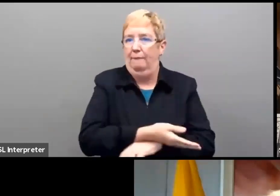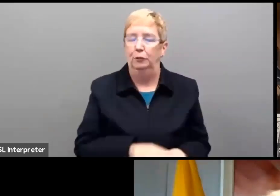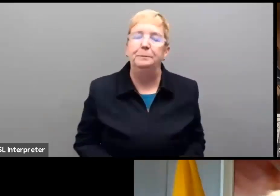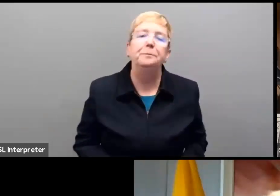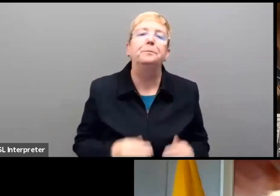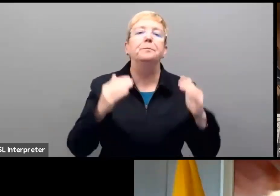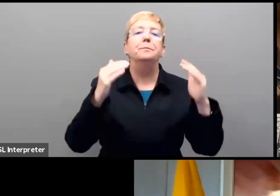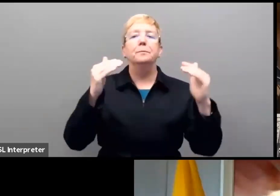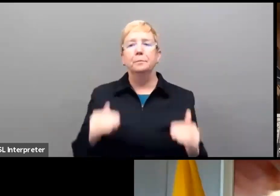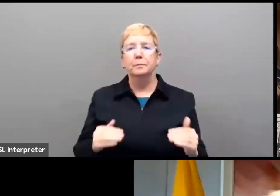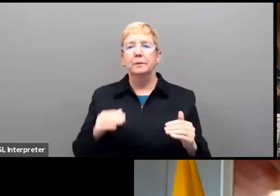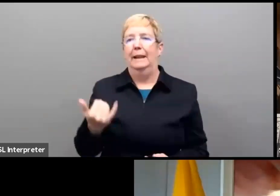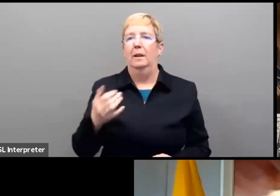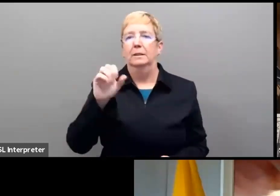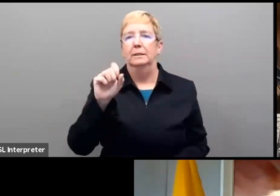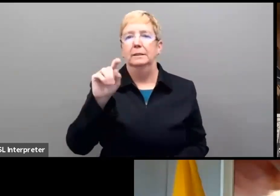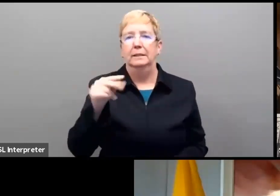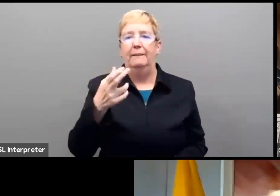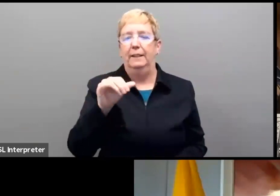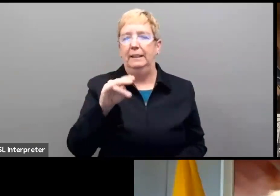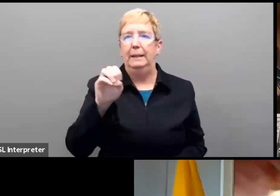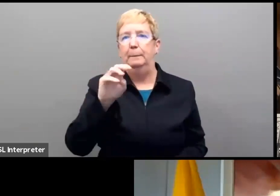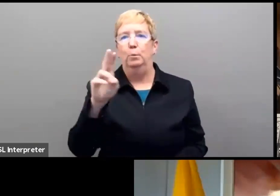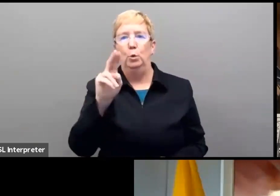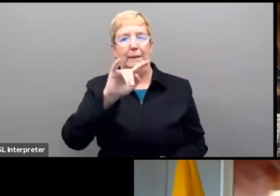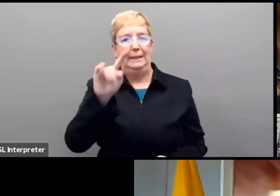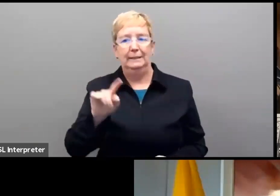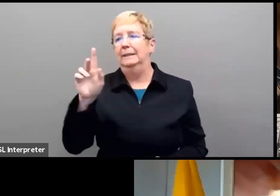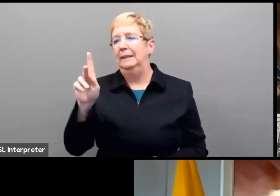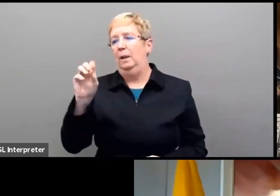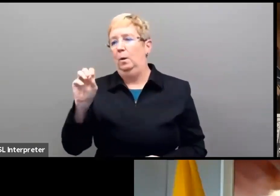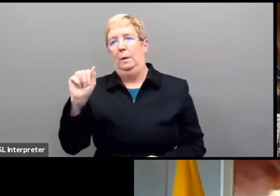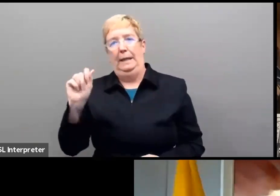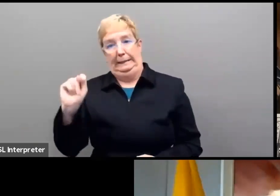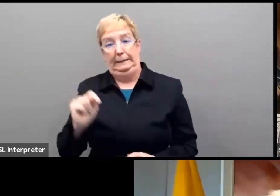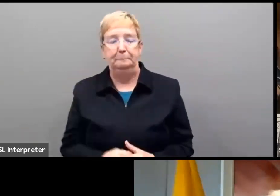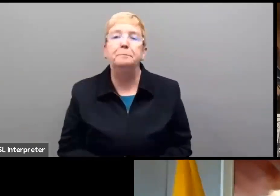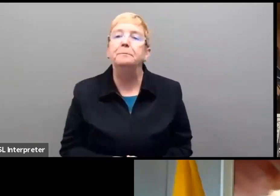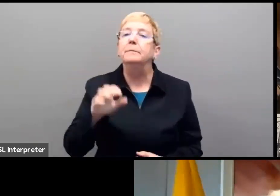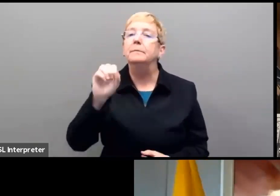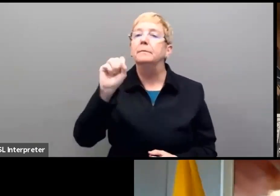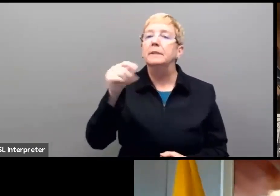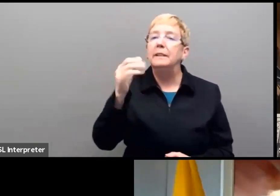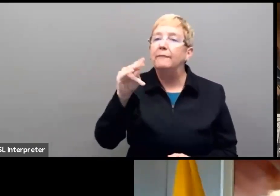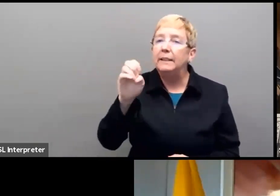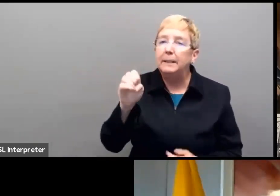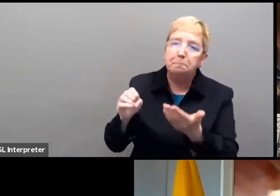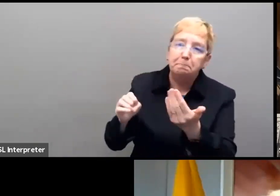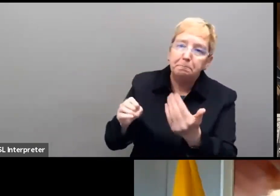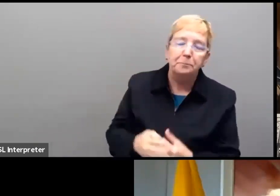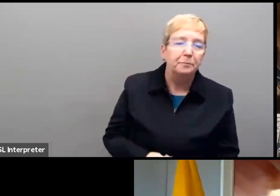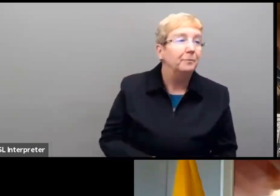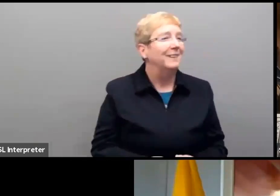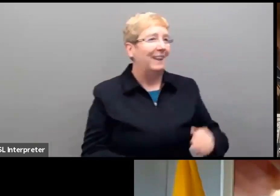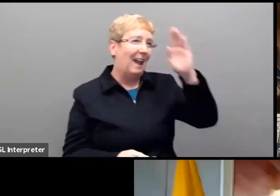también eh, solicitar que se les permita entrar a los visitantes a ciertas áreas si están vacunadas.